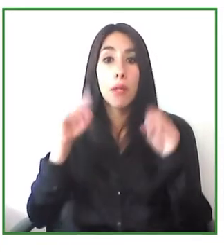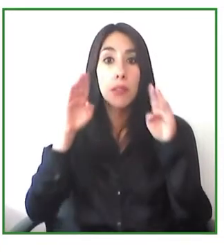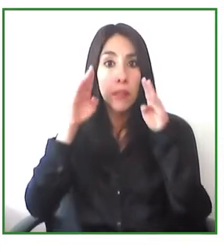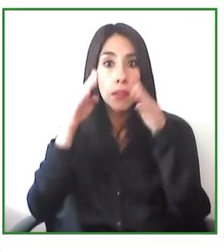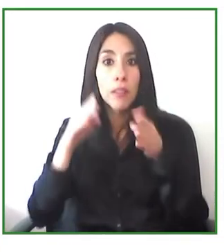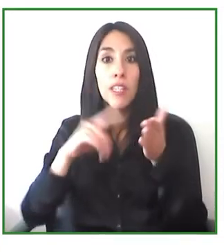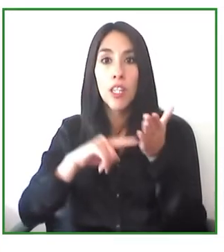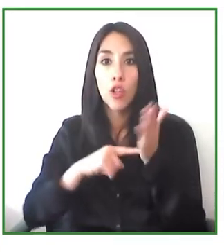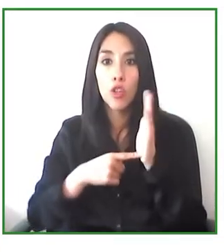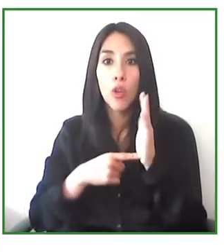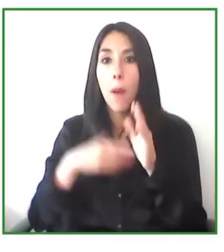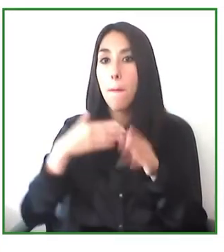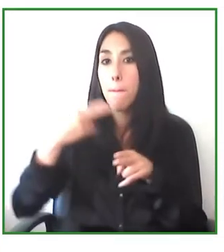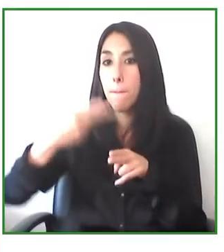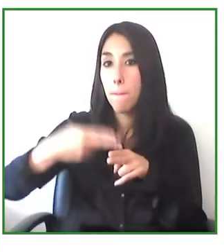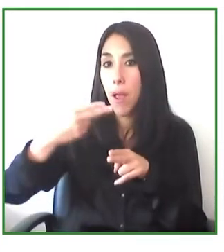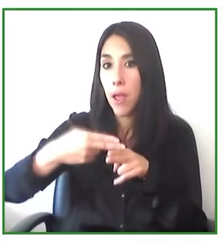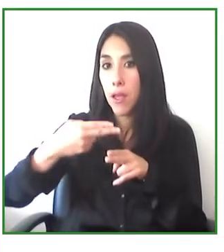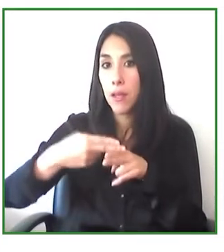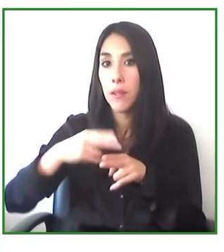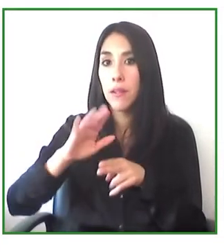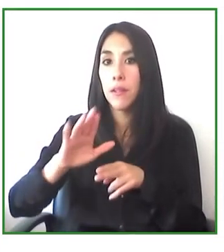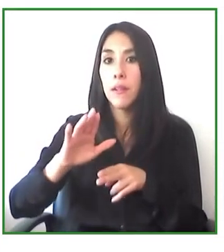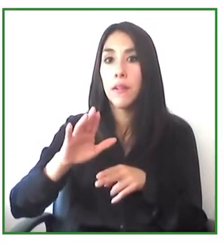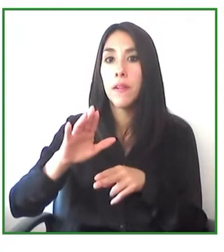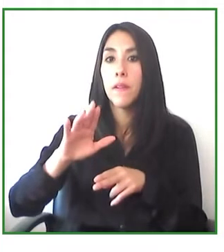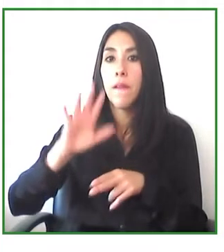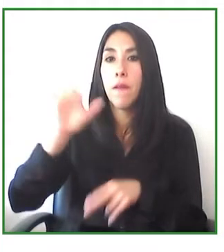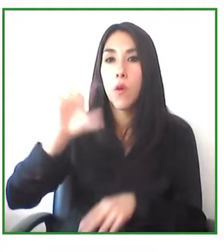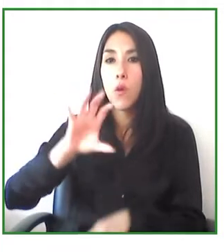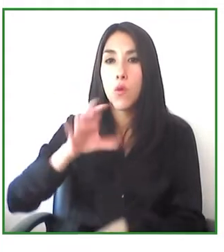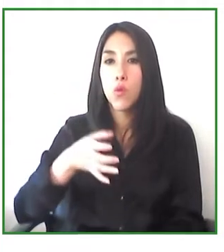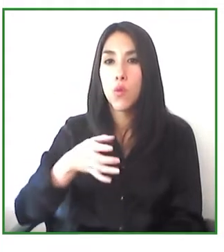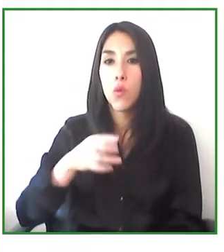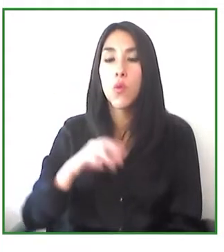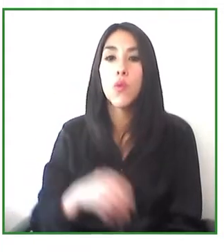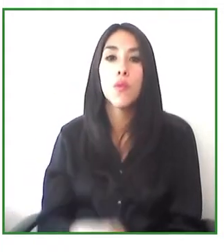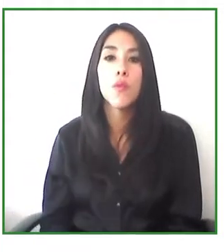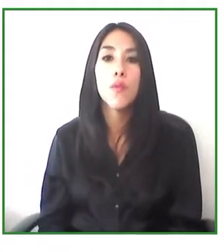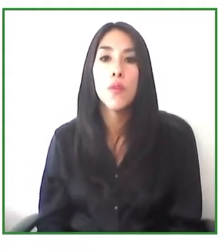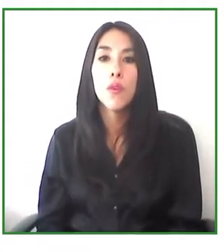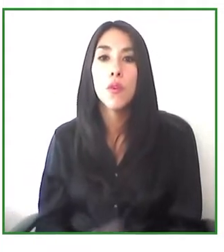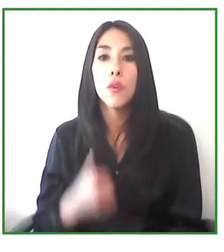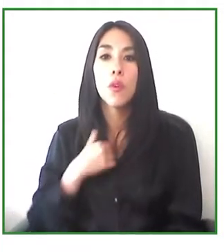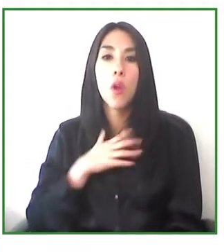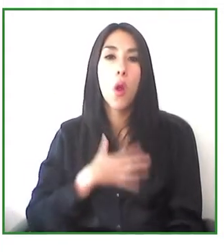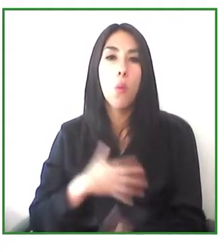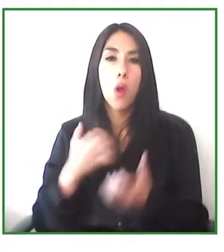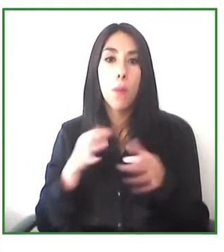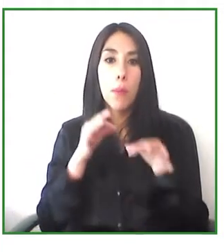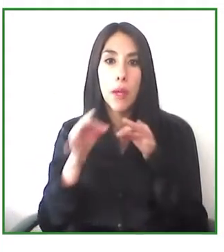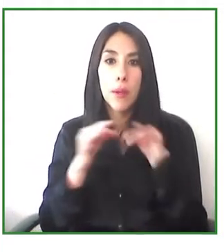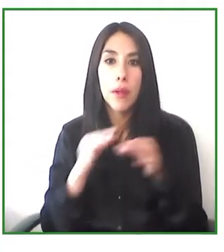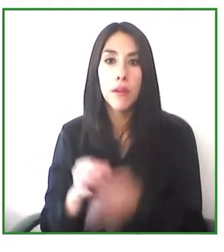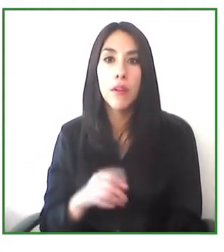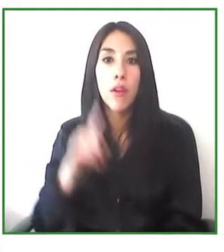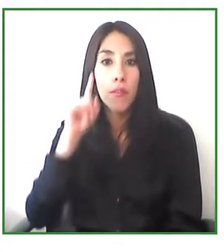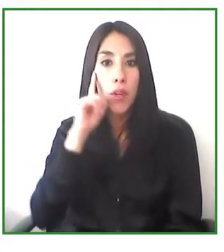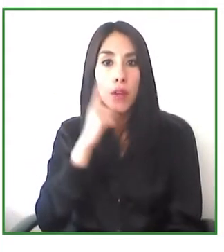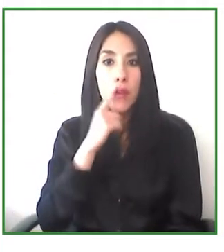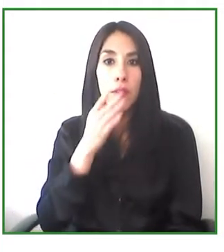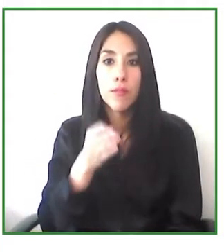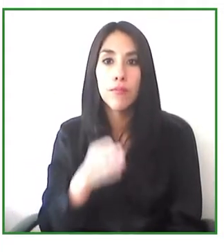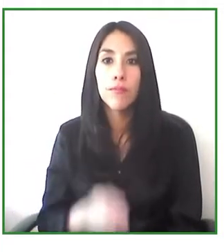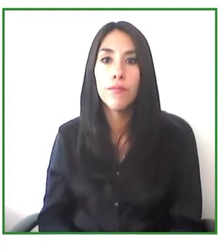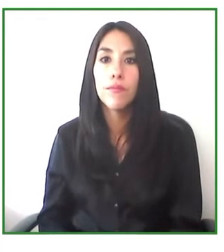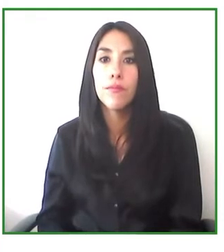Relevo. Y quiero entonces que Henry inicialmente nos cuente qué es el Centro Relevo,